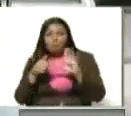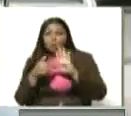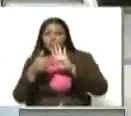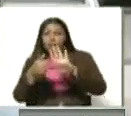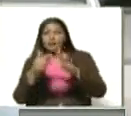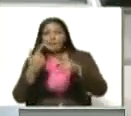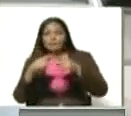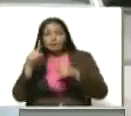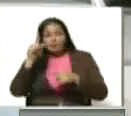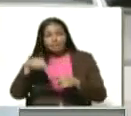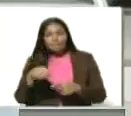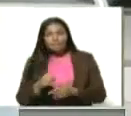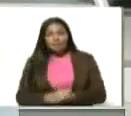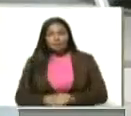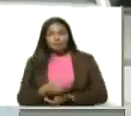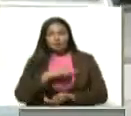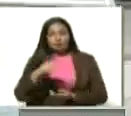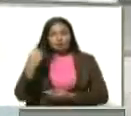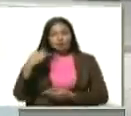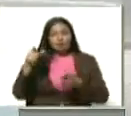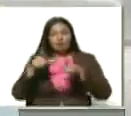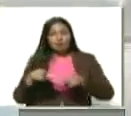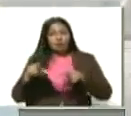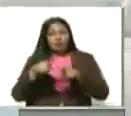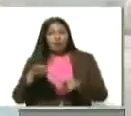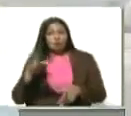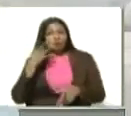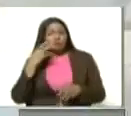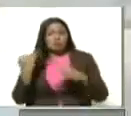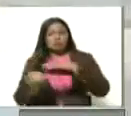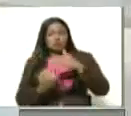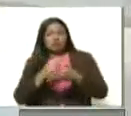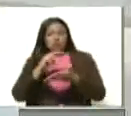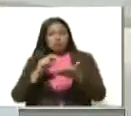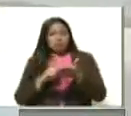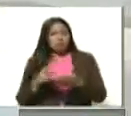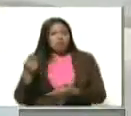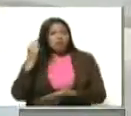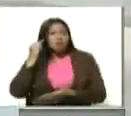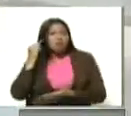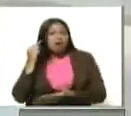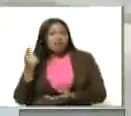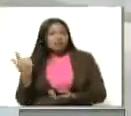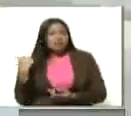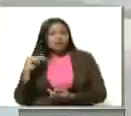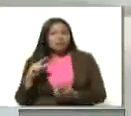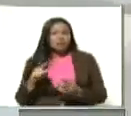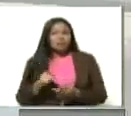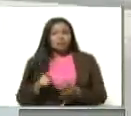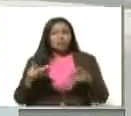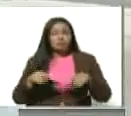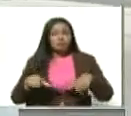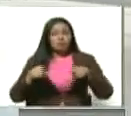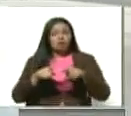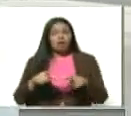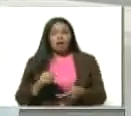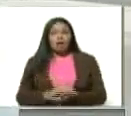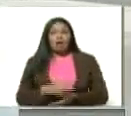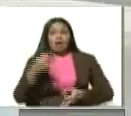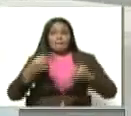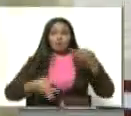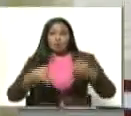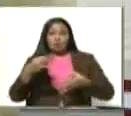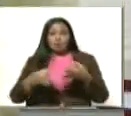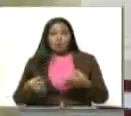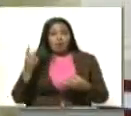pero también contamos con espacios como, por ejemplo, el Instituto Nacional de la Mujer, donde contamos con un gran staff de abogadas,